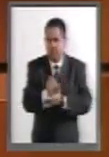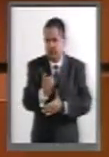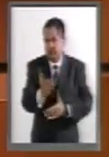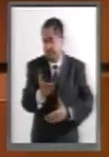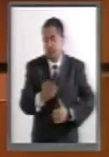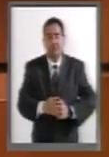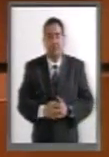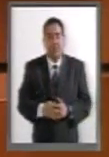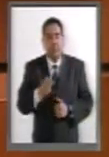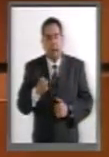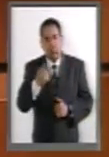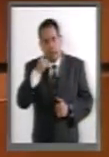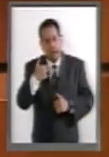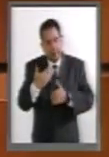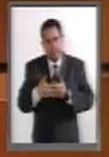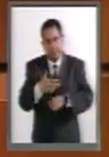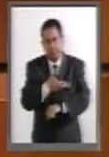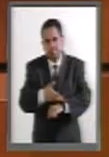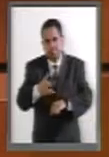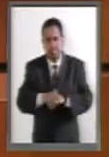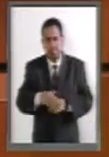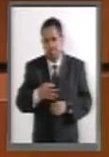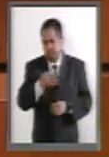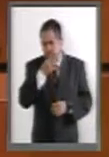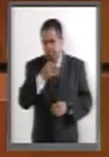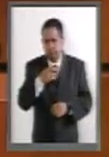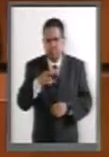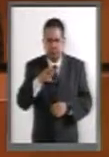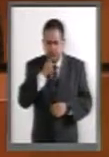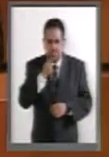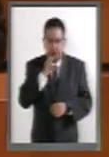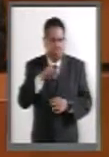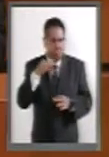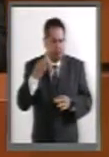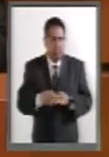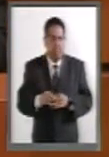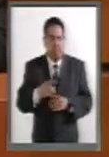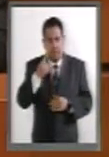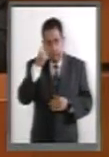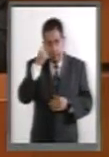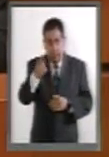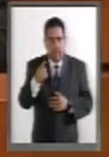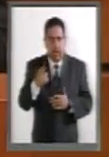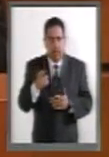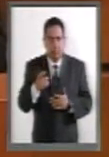acceso a un procedimiento más expedito y, por supuesto, pretender